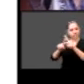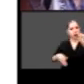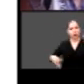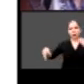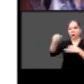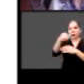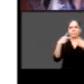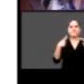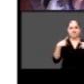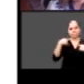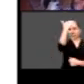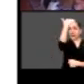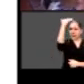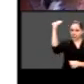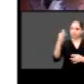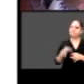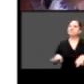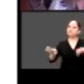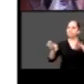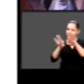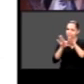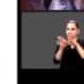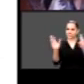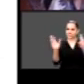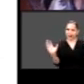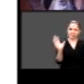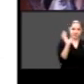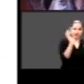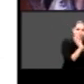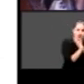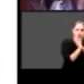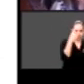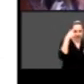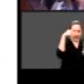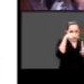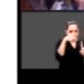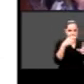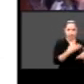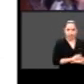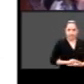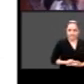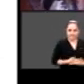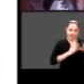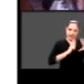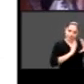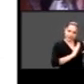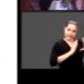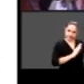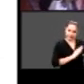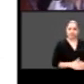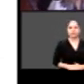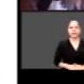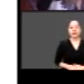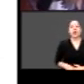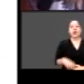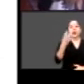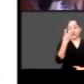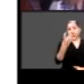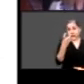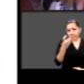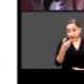esto se basa también en la idea de que aprendemos a lo largo de la vida porque aprender